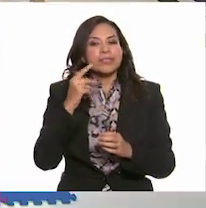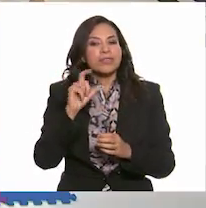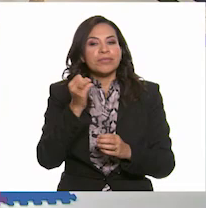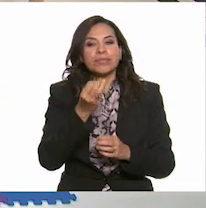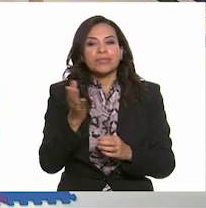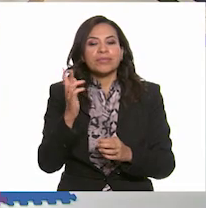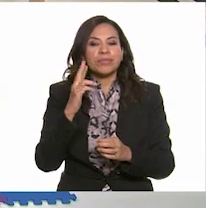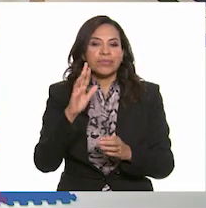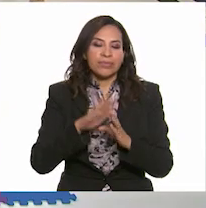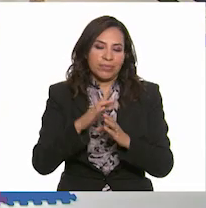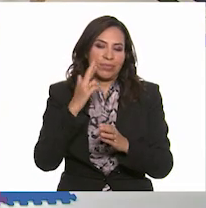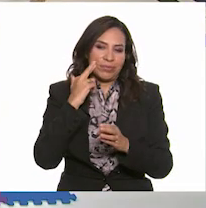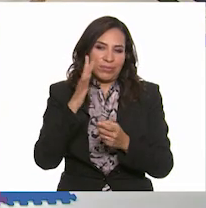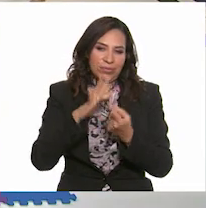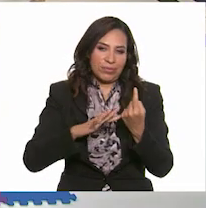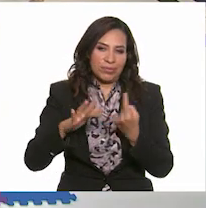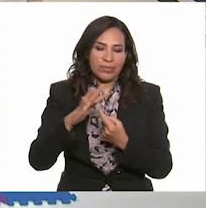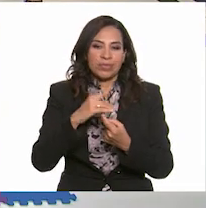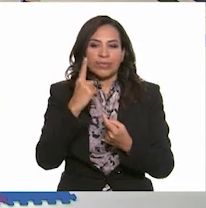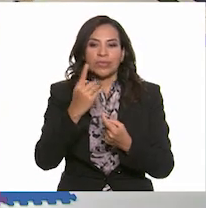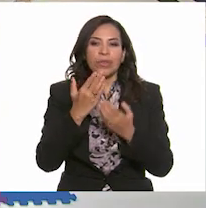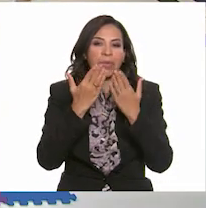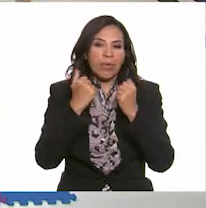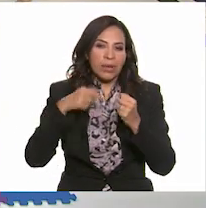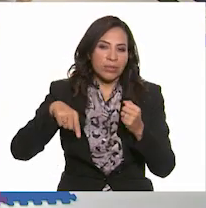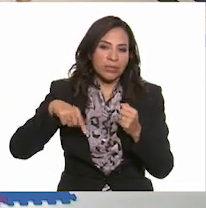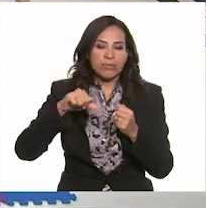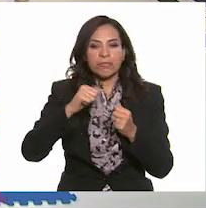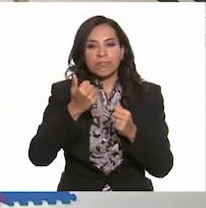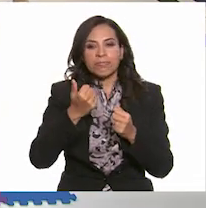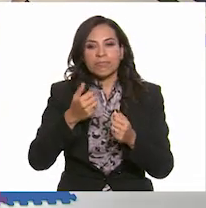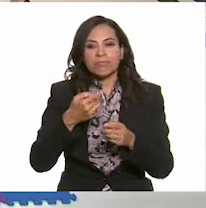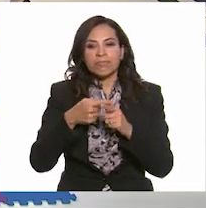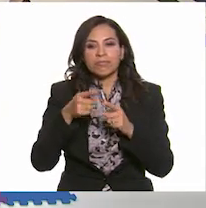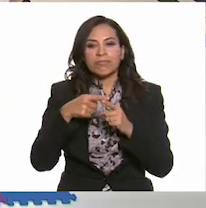20 ratones, unos sin colita y otros muy...